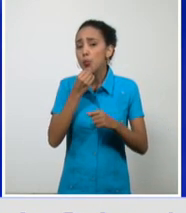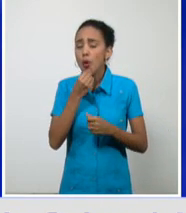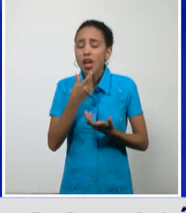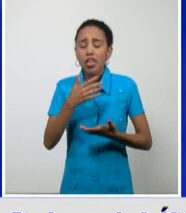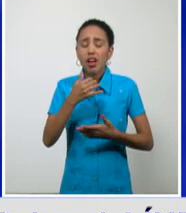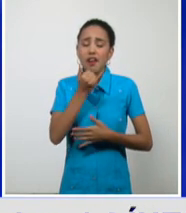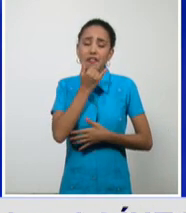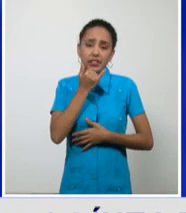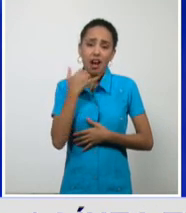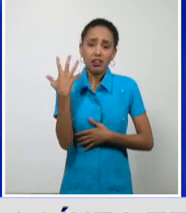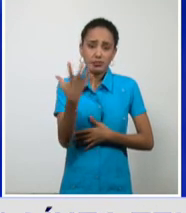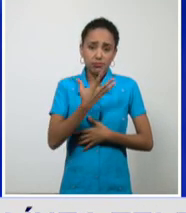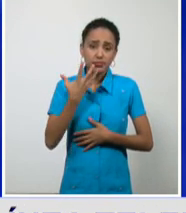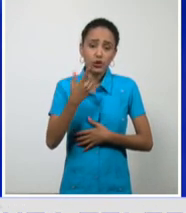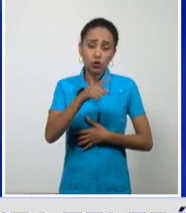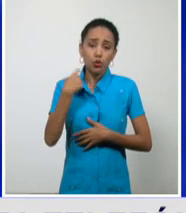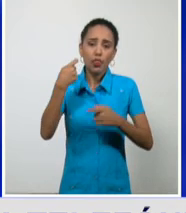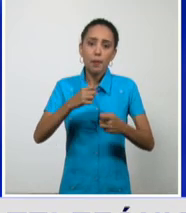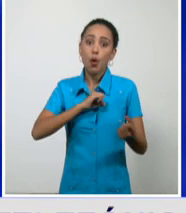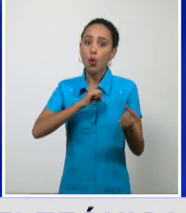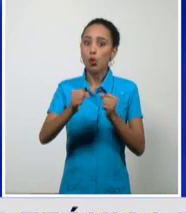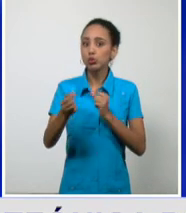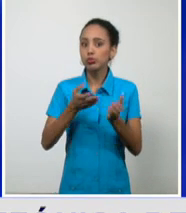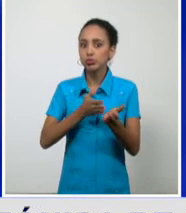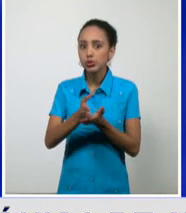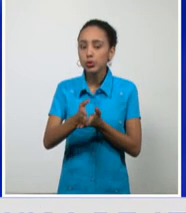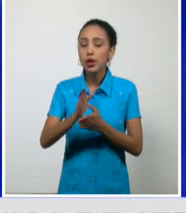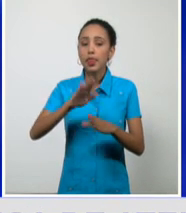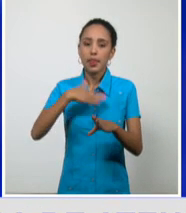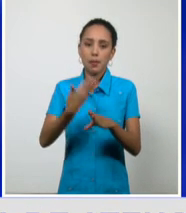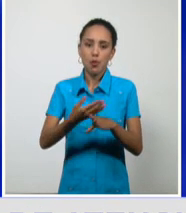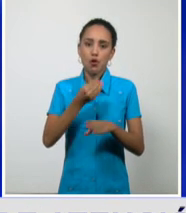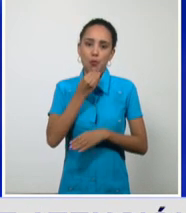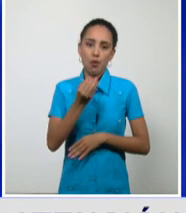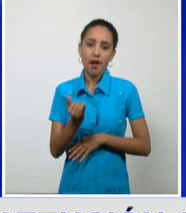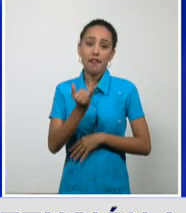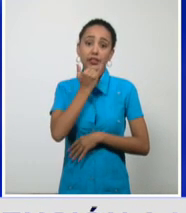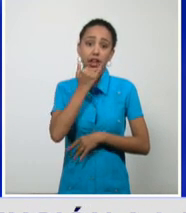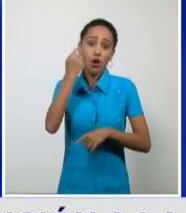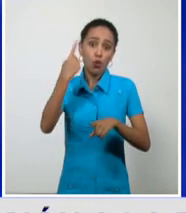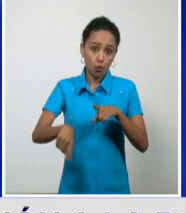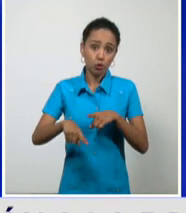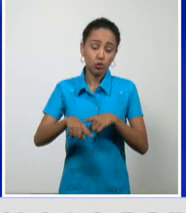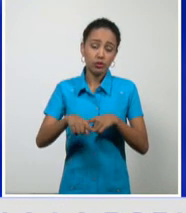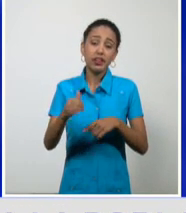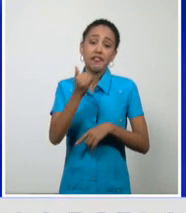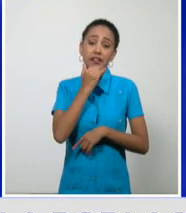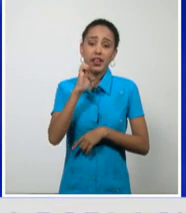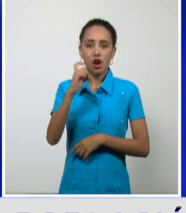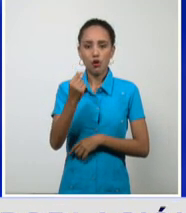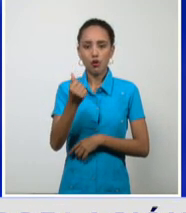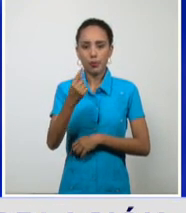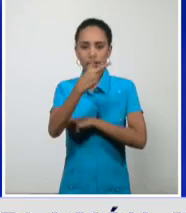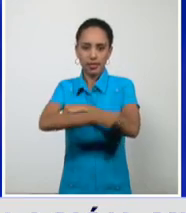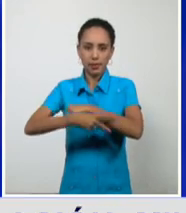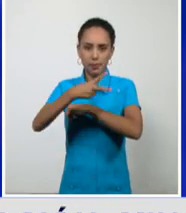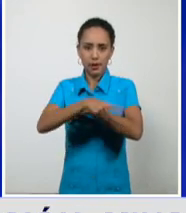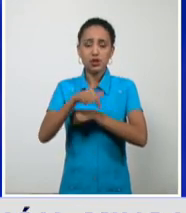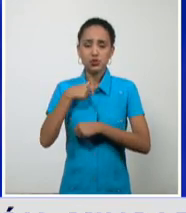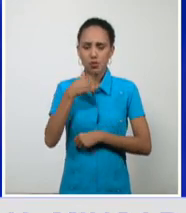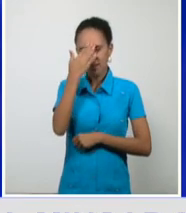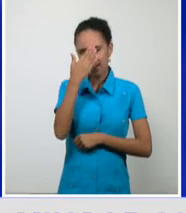bajo control, diríamos, y que no puedan causar entonces otros daños a la economía del país. Le agradezco su